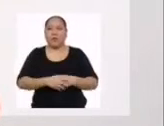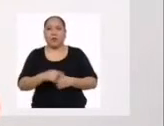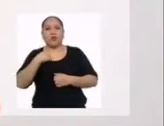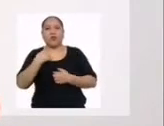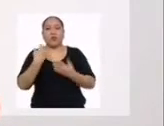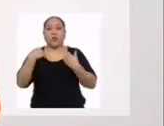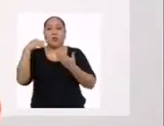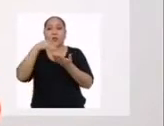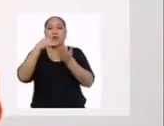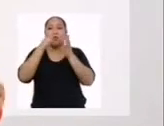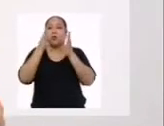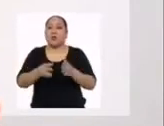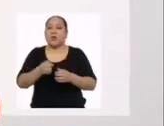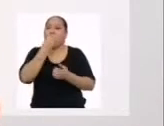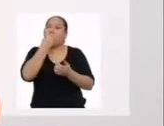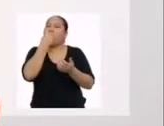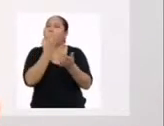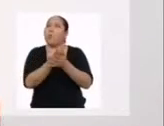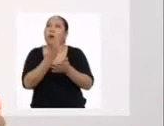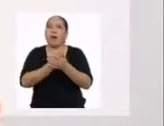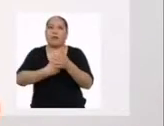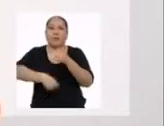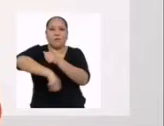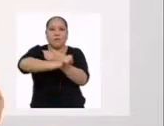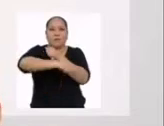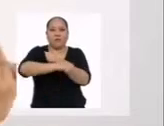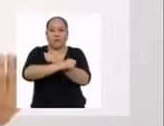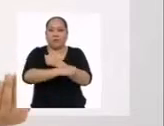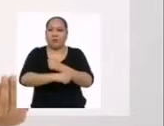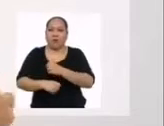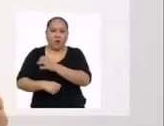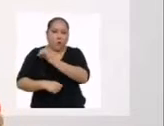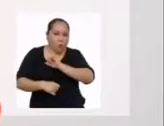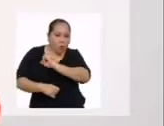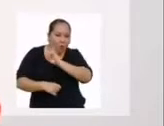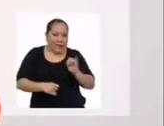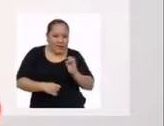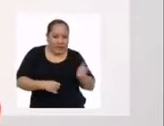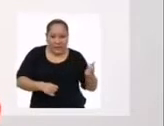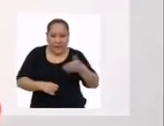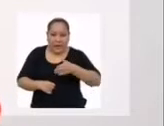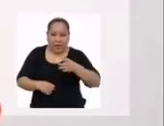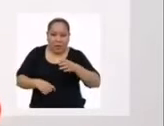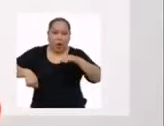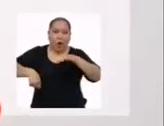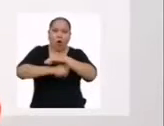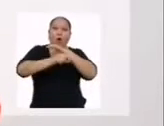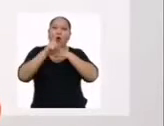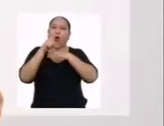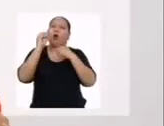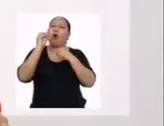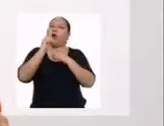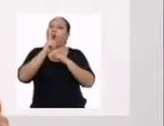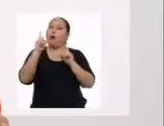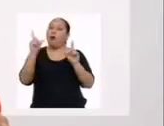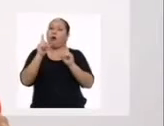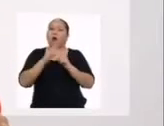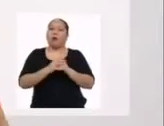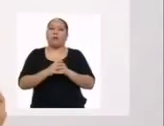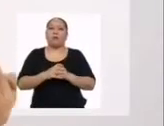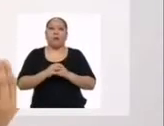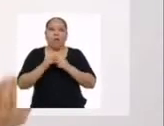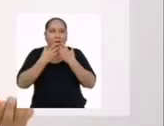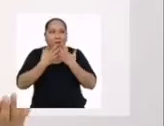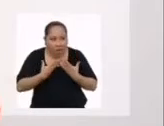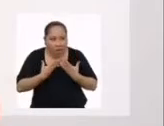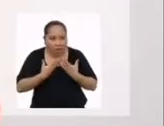en el fútbol. Hacía unos goles por la banda izquierda que le dejaba boquiabierto a cualquiera. Sin embargo, muchas y muchos de sus compañeros